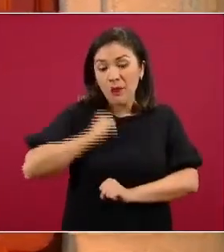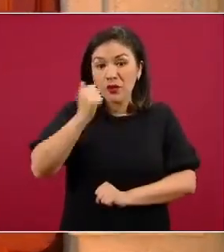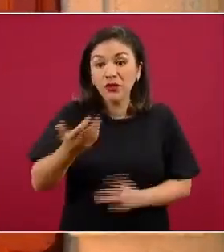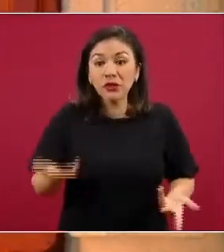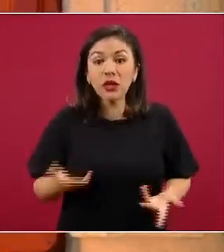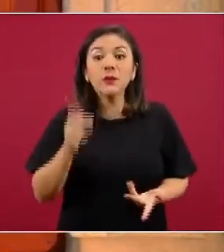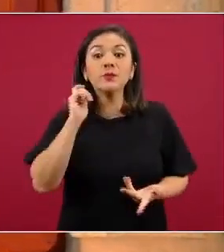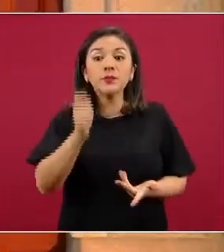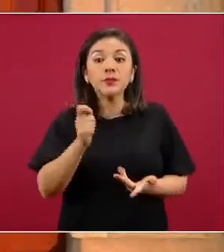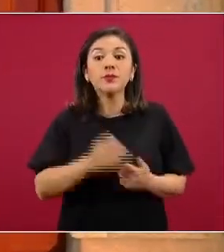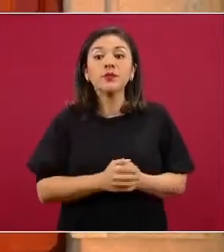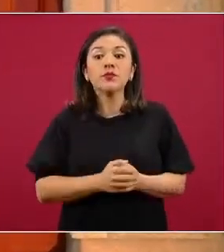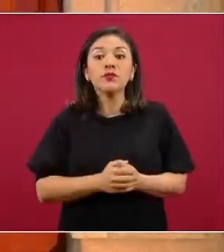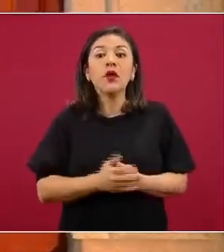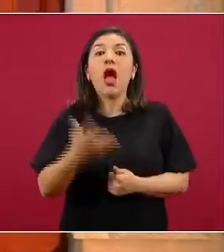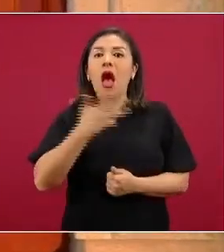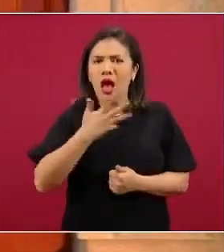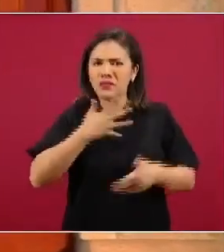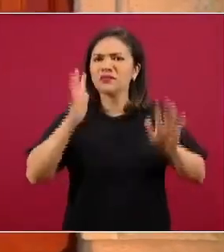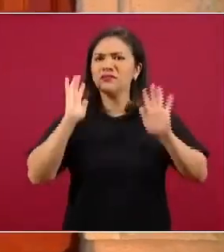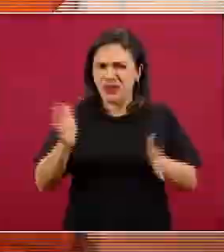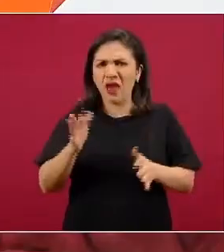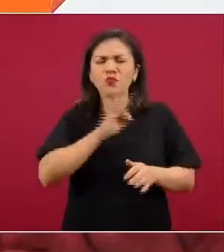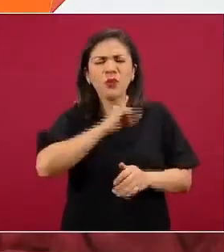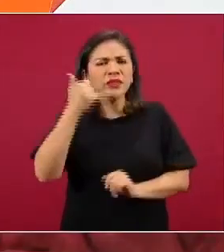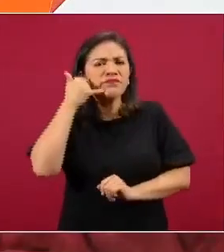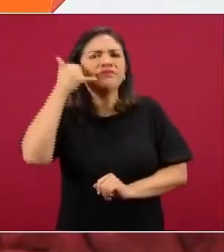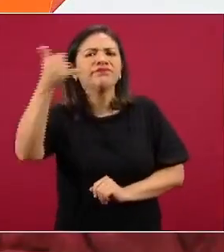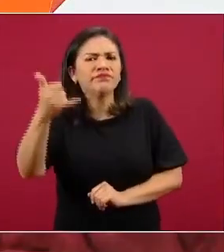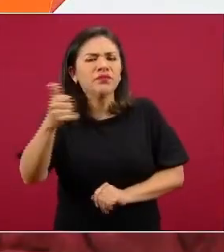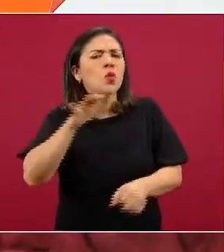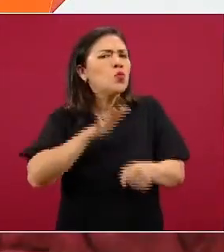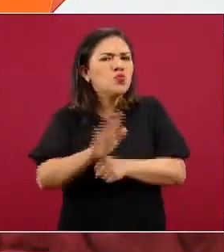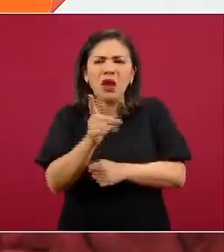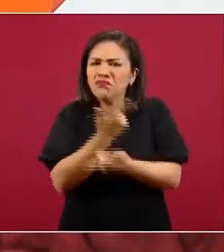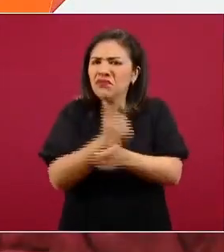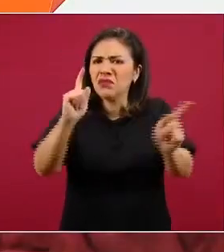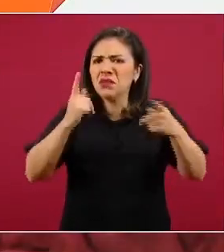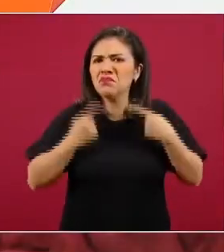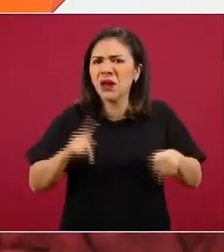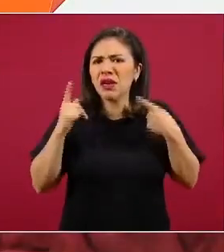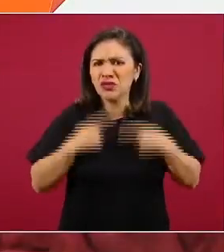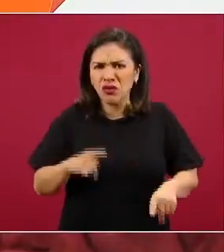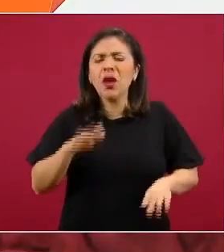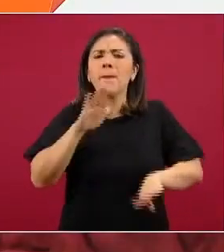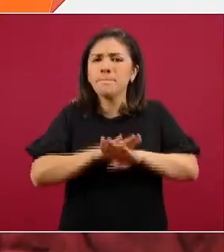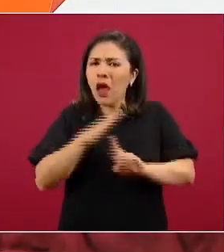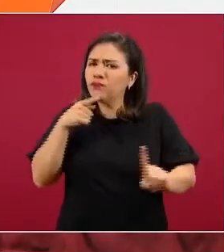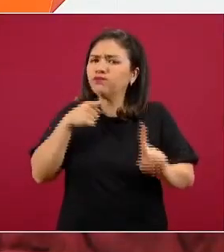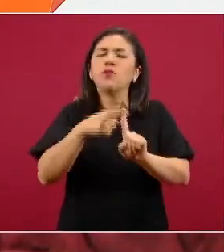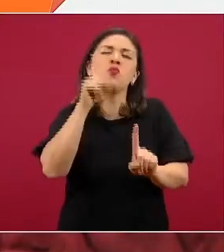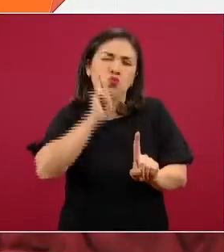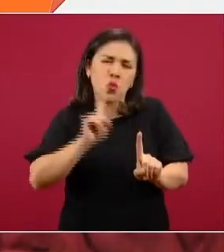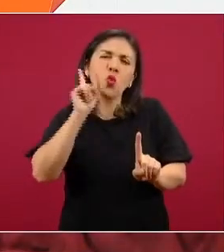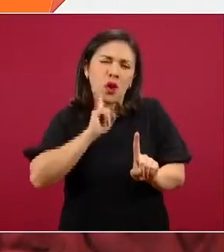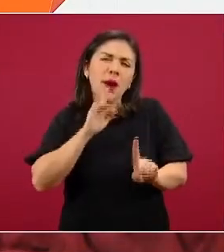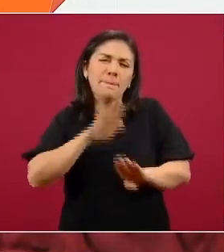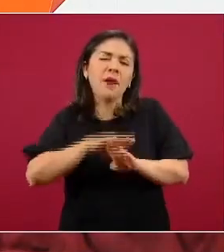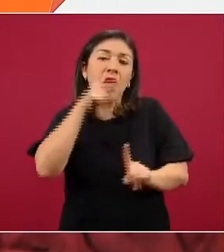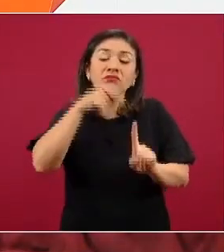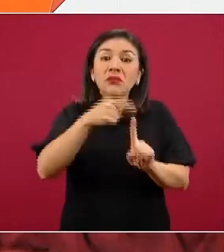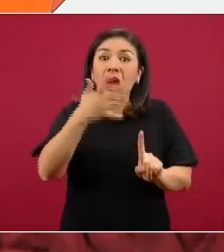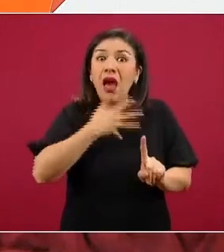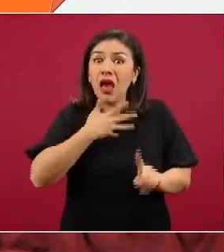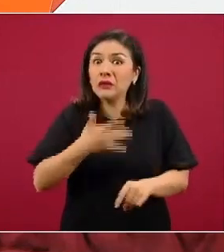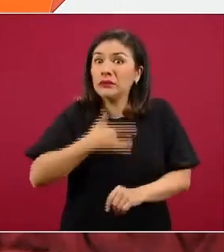en esto, también está activa la línea cualquier persona, en este caso más dirigido hacia las mujeres, que presente,